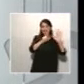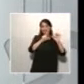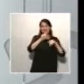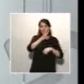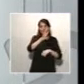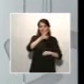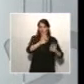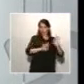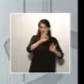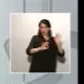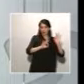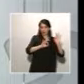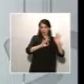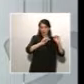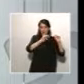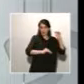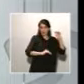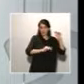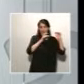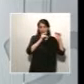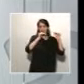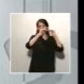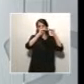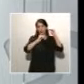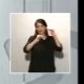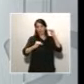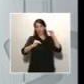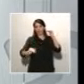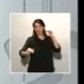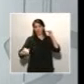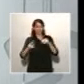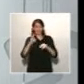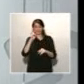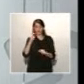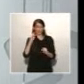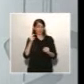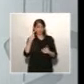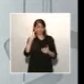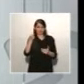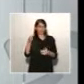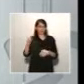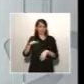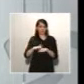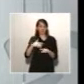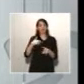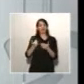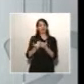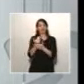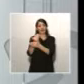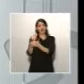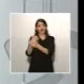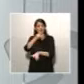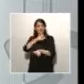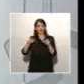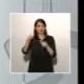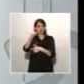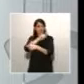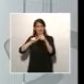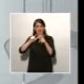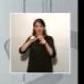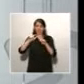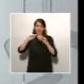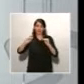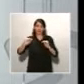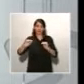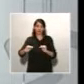Vamos viendo también en este caso que cada día viaja menos gente, lo cual son buenas noticias, implica que